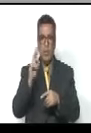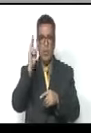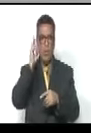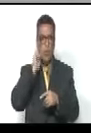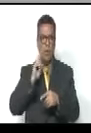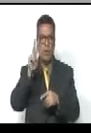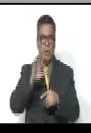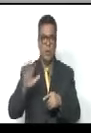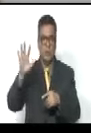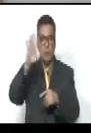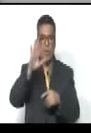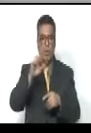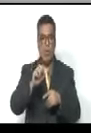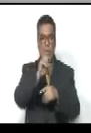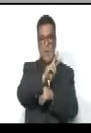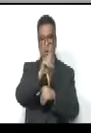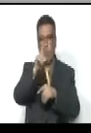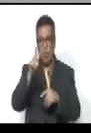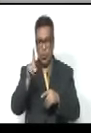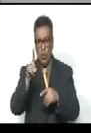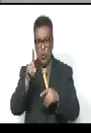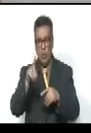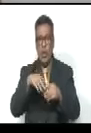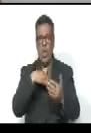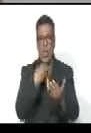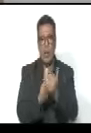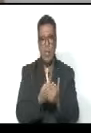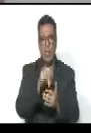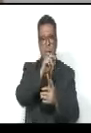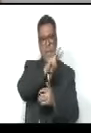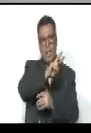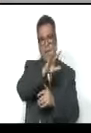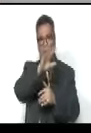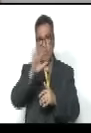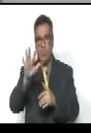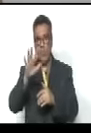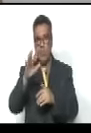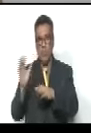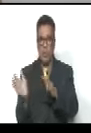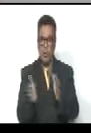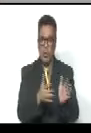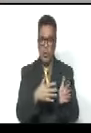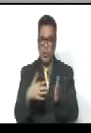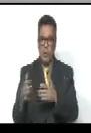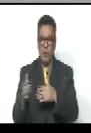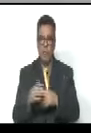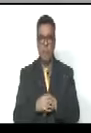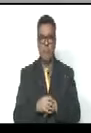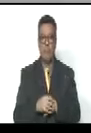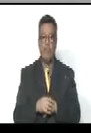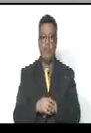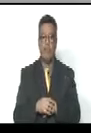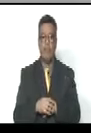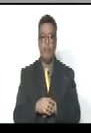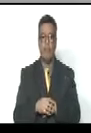República entre el 21 y el 25 de marzo.